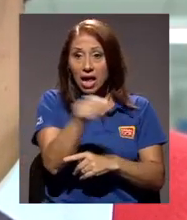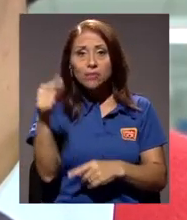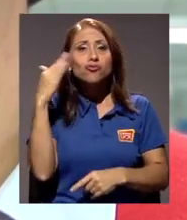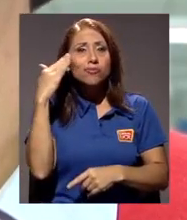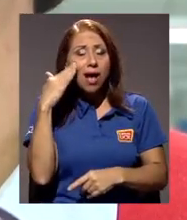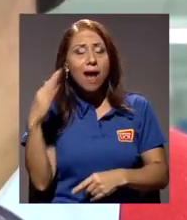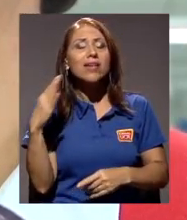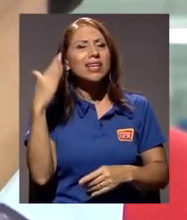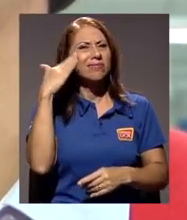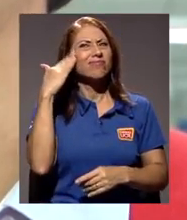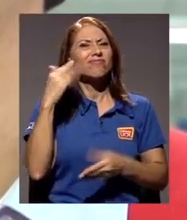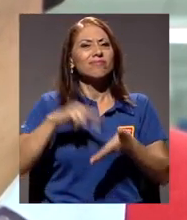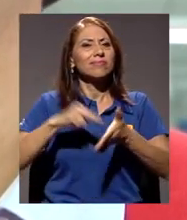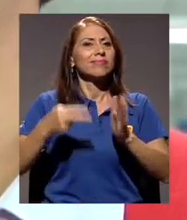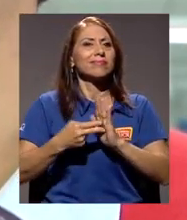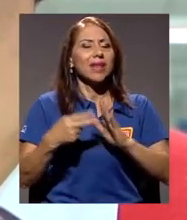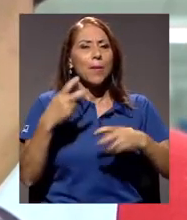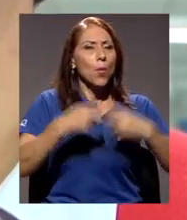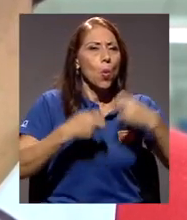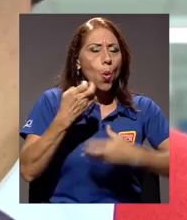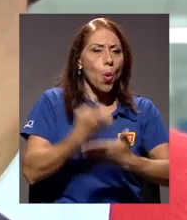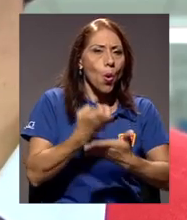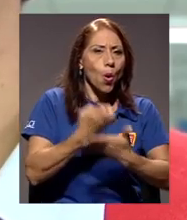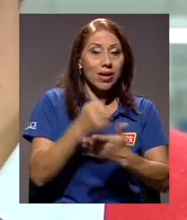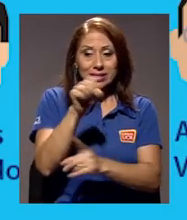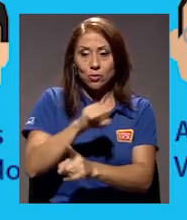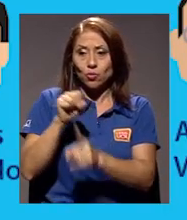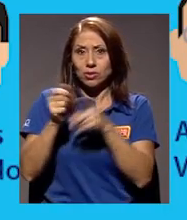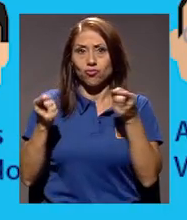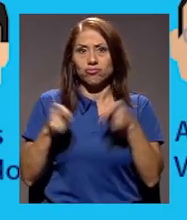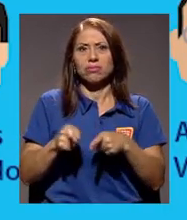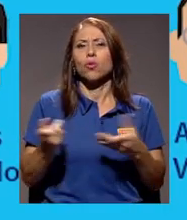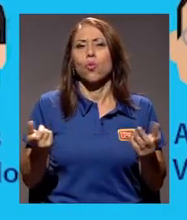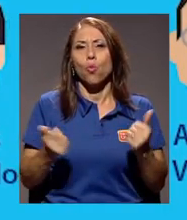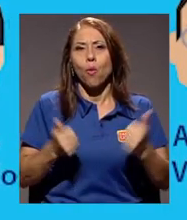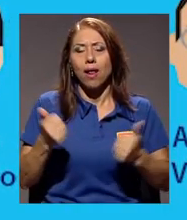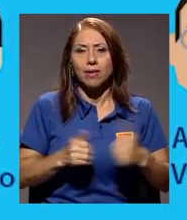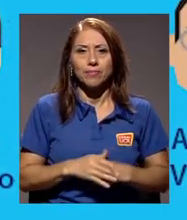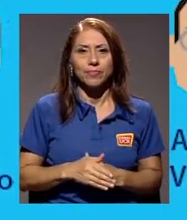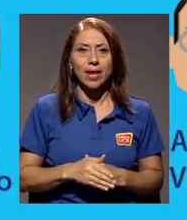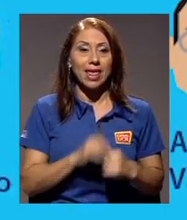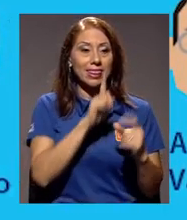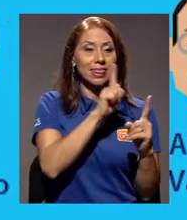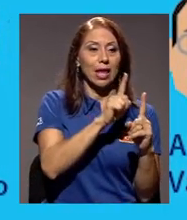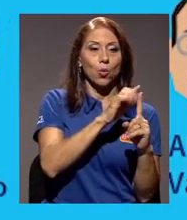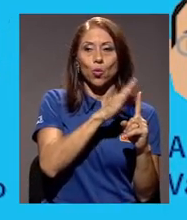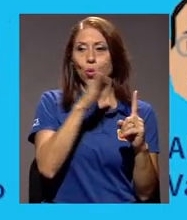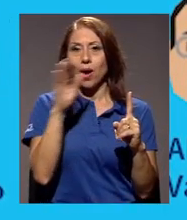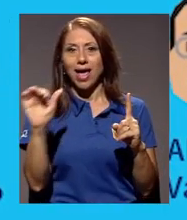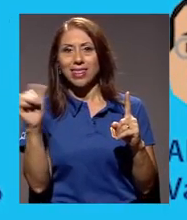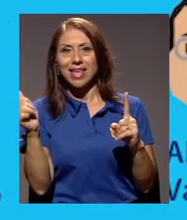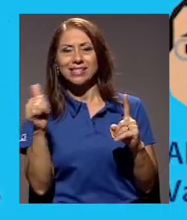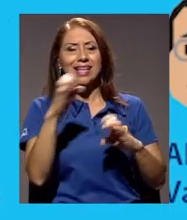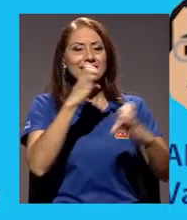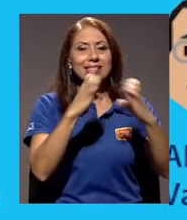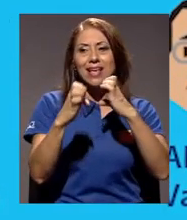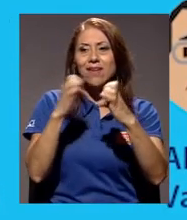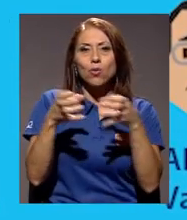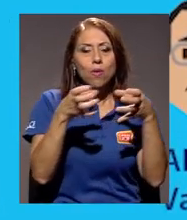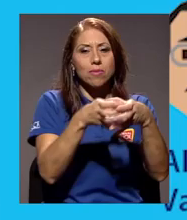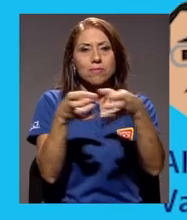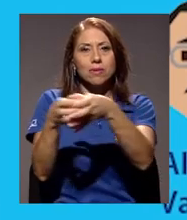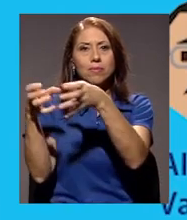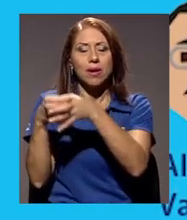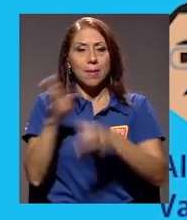de la crisis y hay una comprensión de cuál es la situación frente a la que estamos. En una escala de 1 a 10 se evalúa a los actores del conflicto.